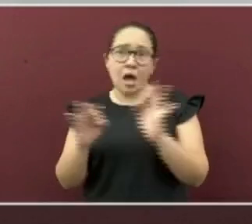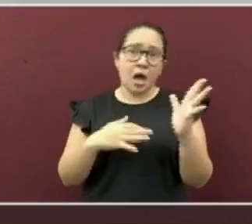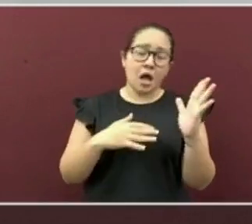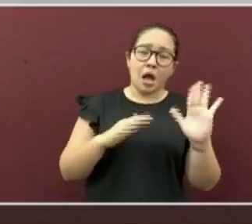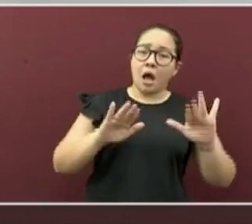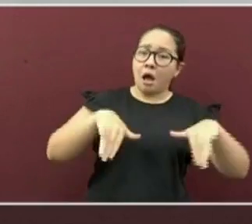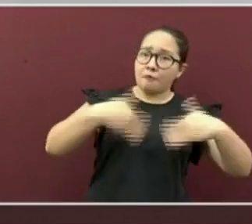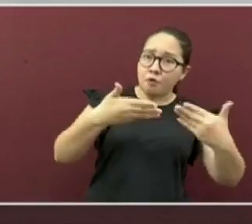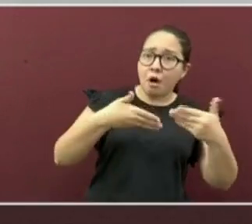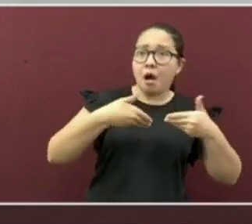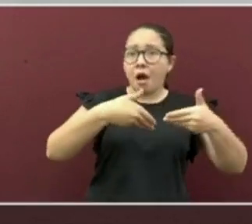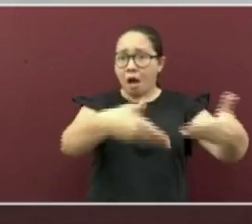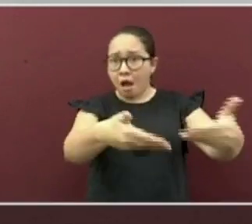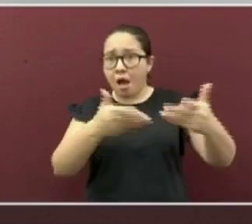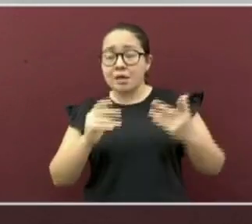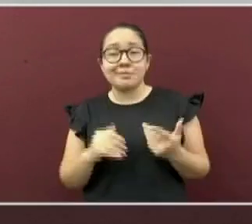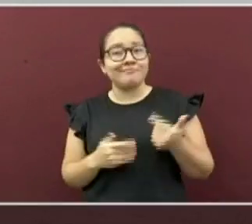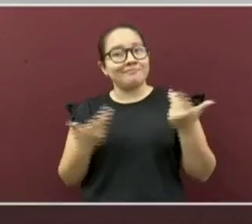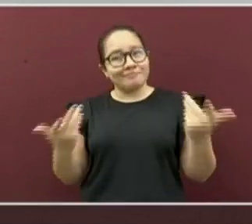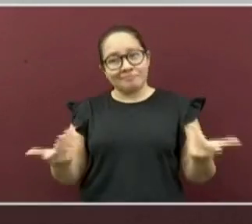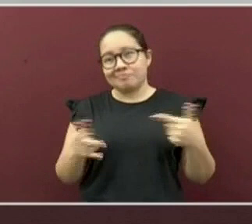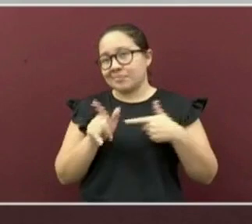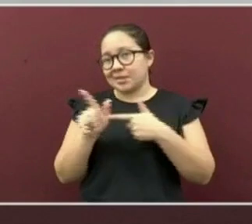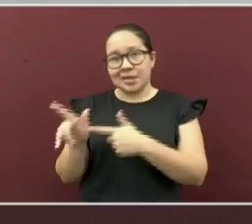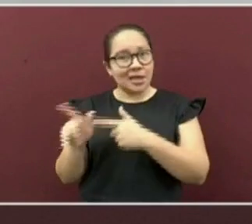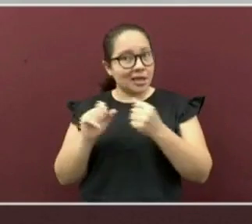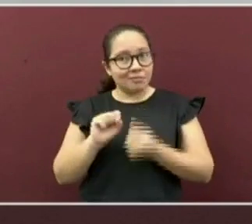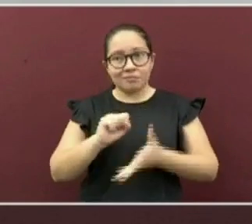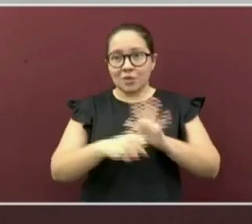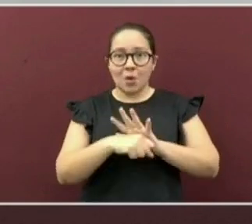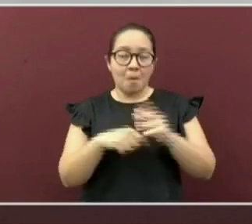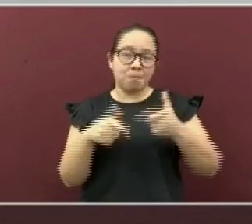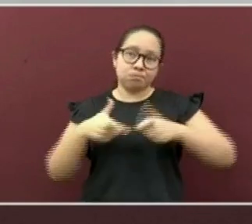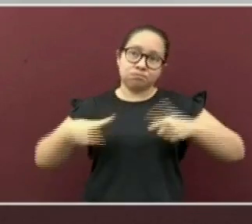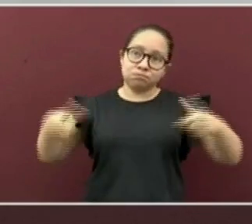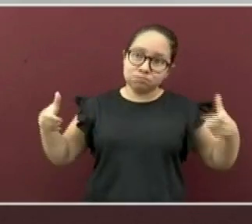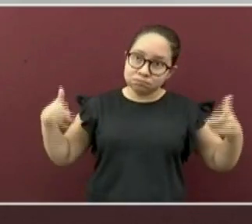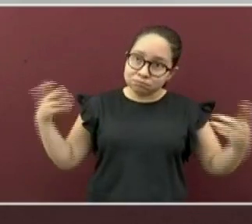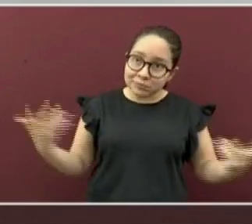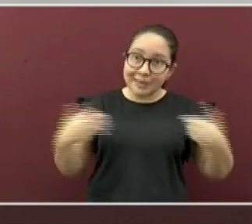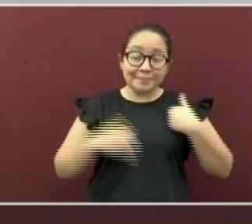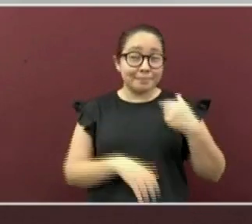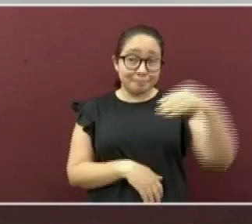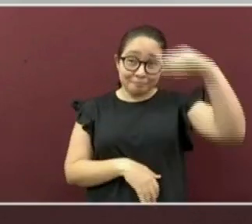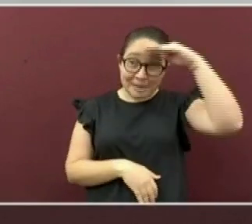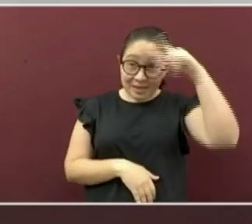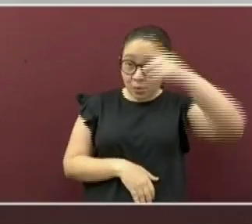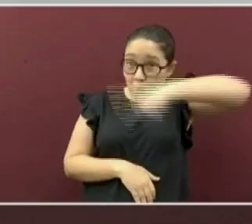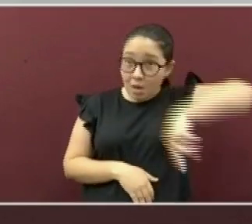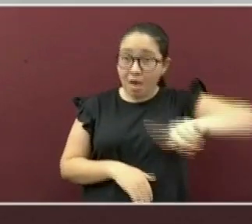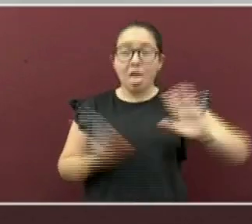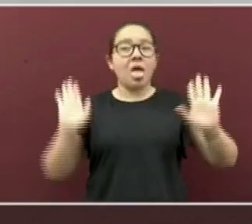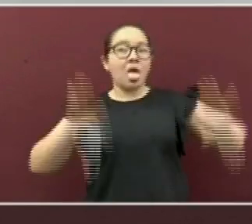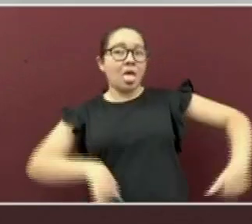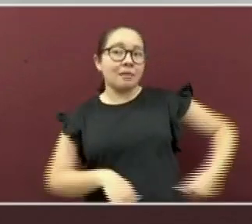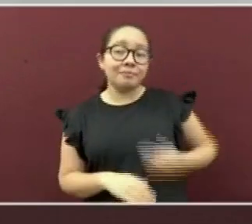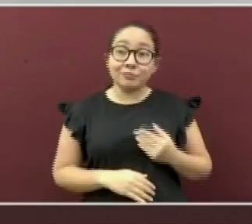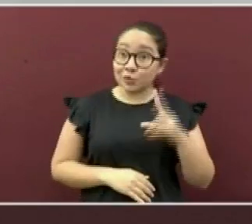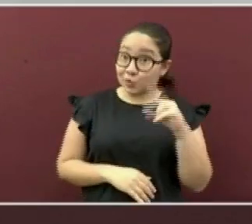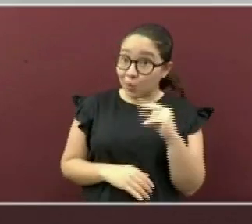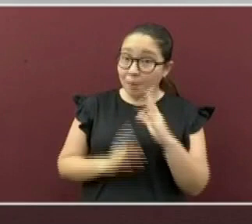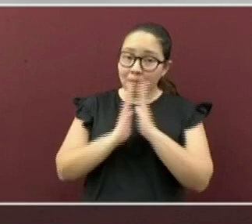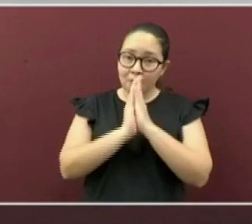la calle, y así continuar dispersando los contagios. No la tomen a la ligera, tomen sus